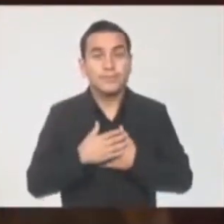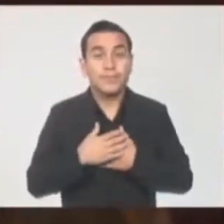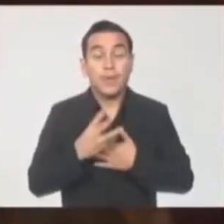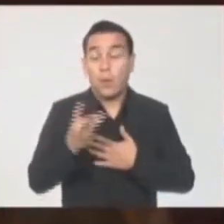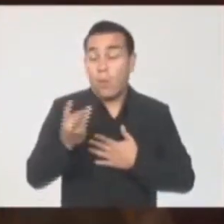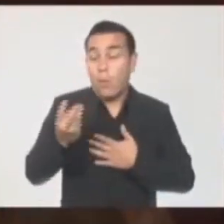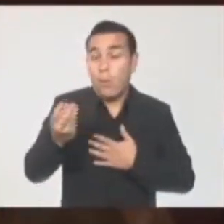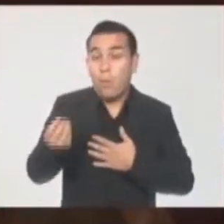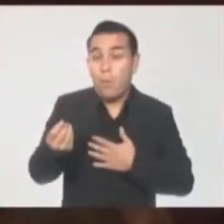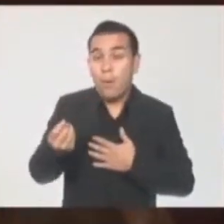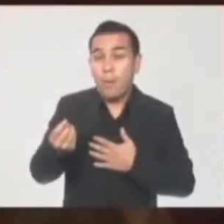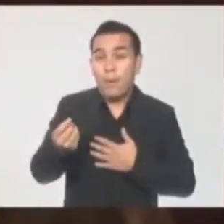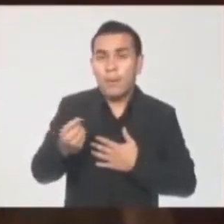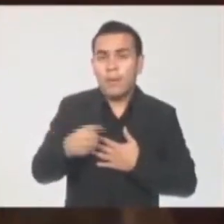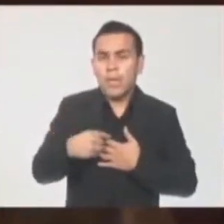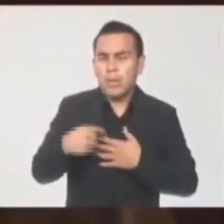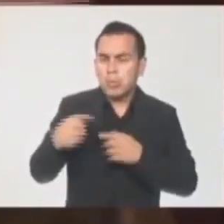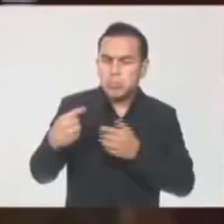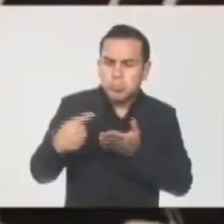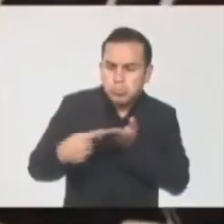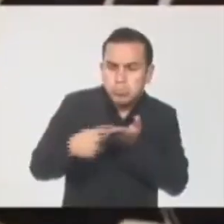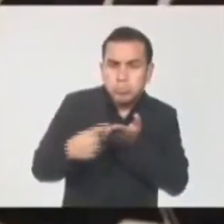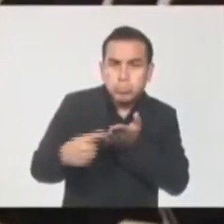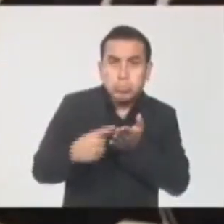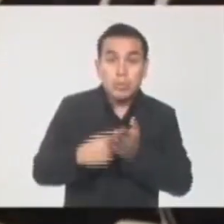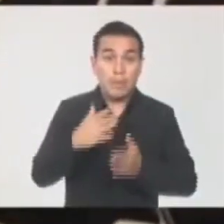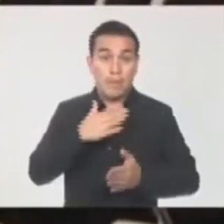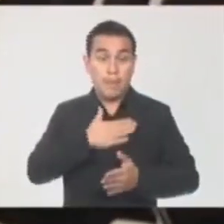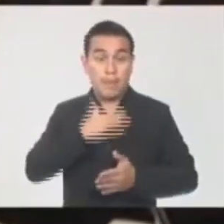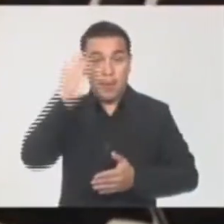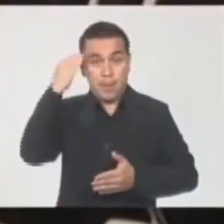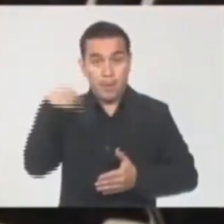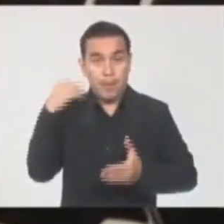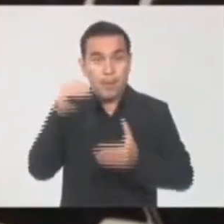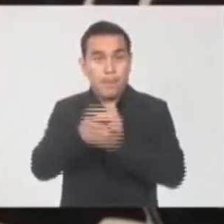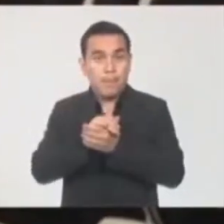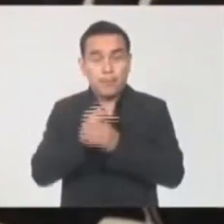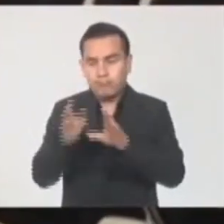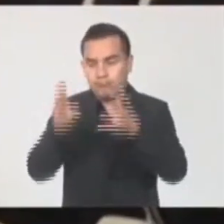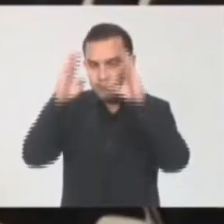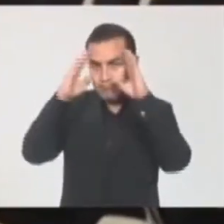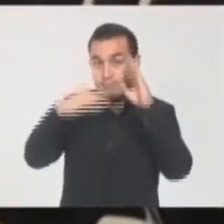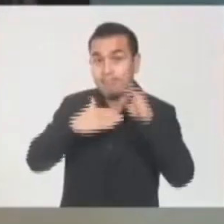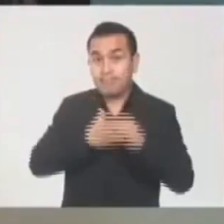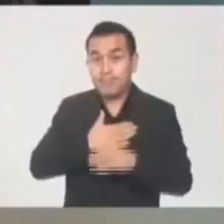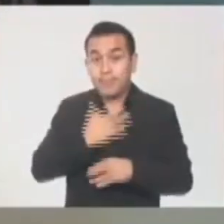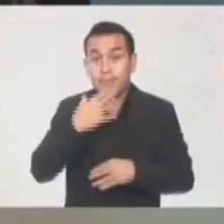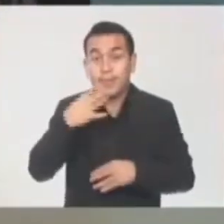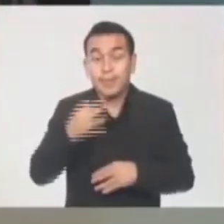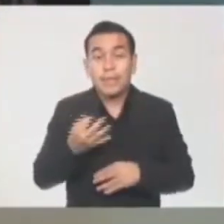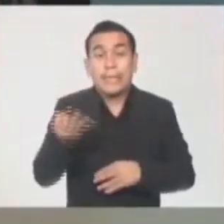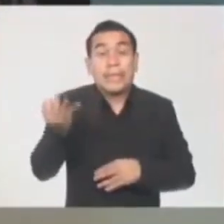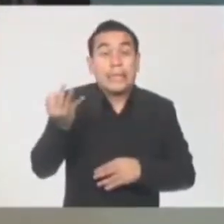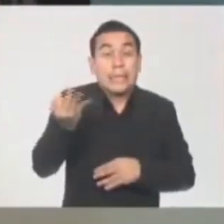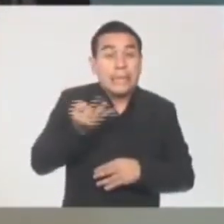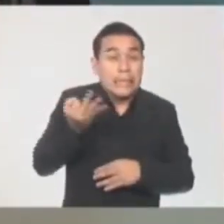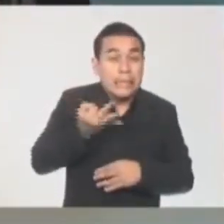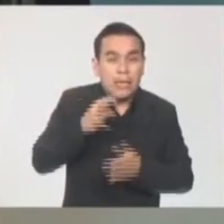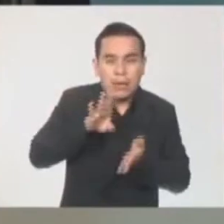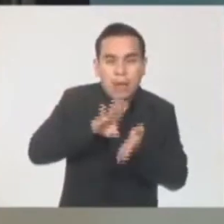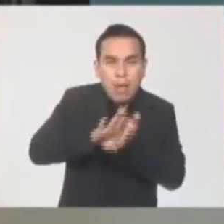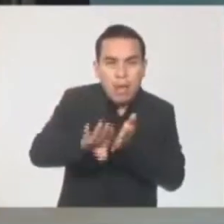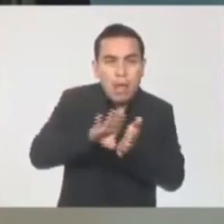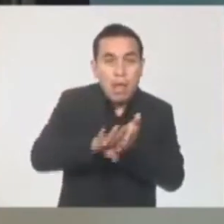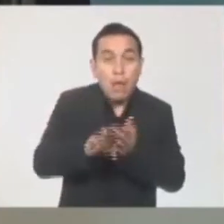¿Cuántas veces hablamos con Gabriela, que está ahí escuchándome, que había que invertir en